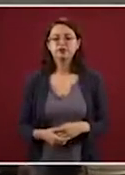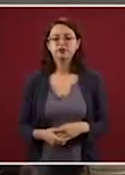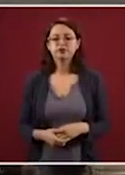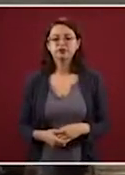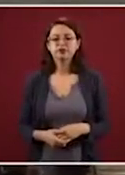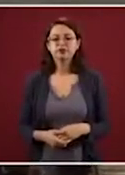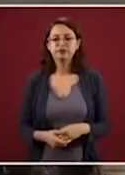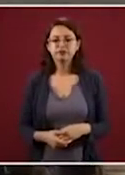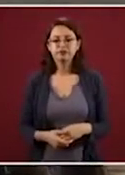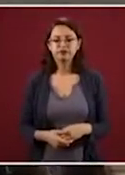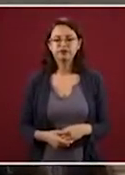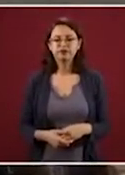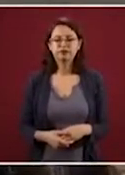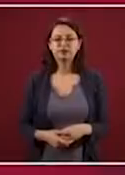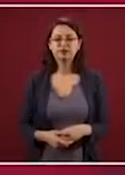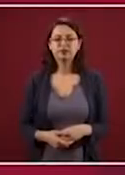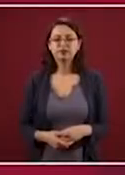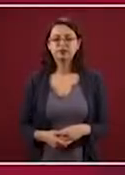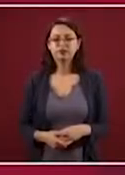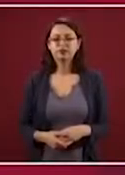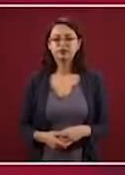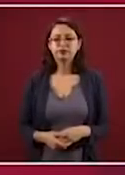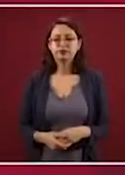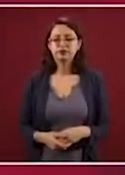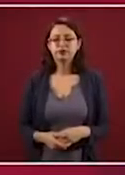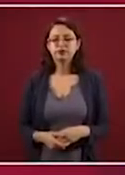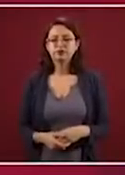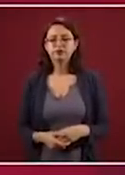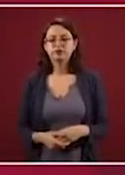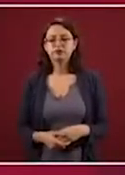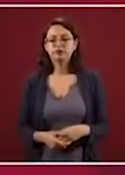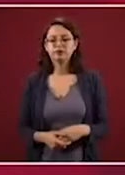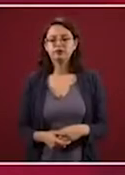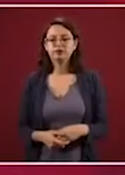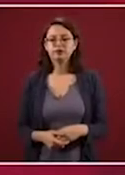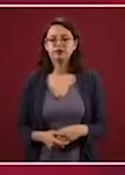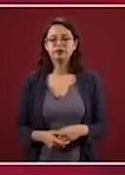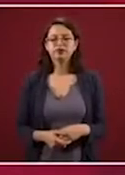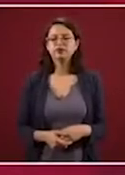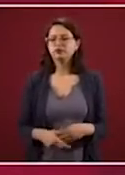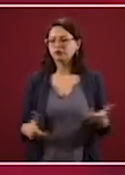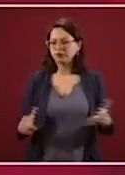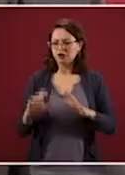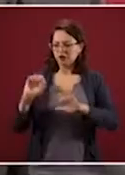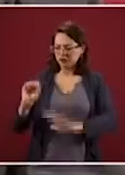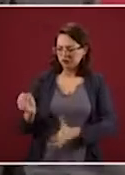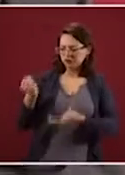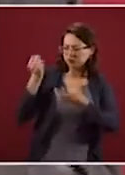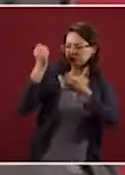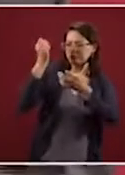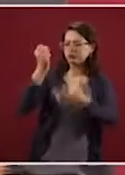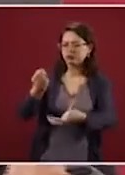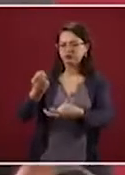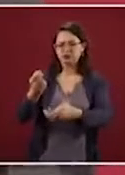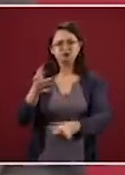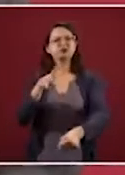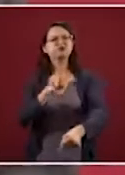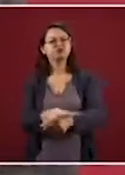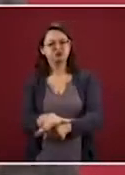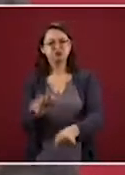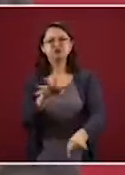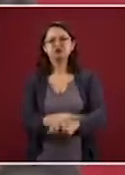vamos a tener el presupuesto suficiente para que nos falten las